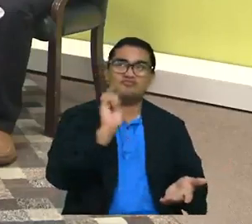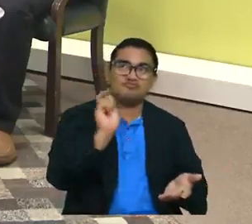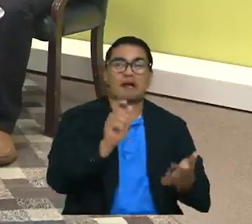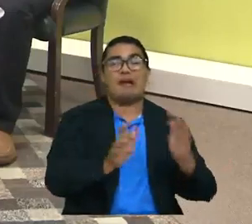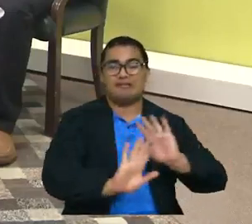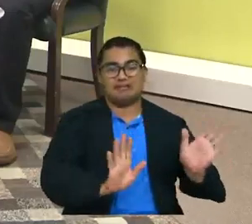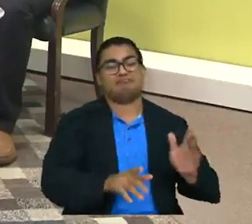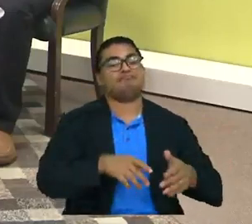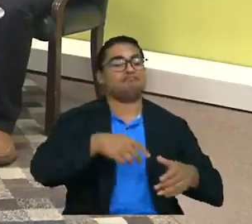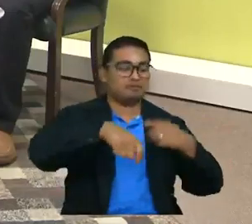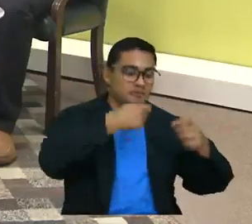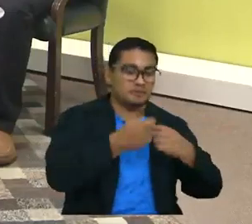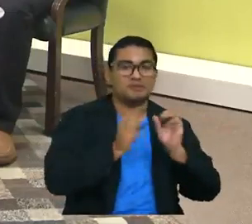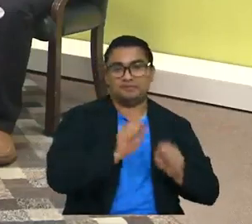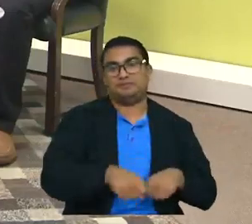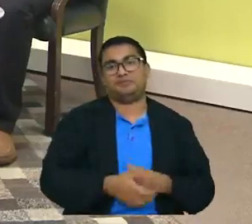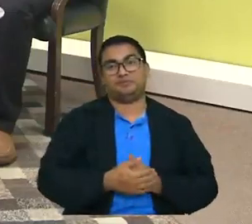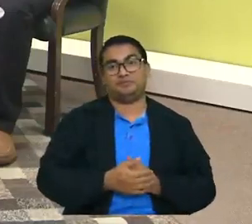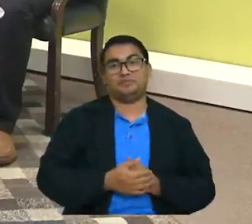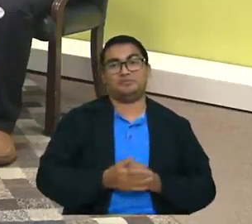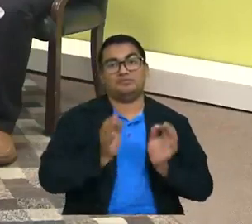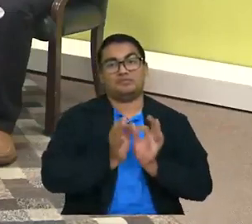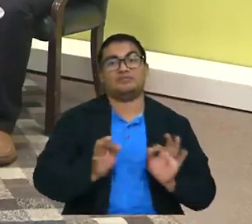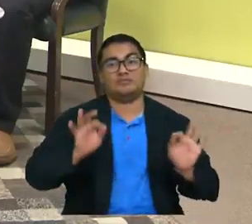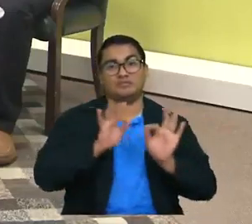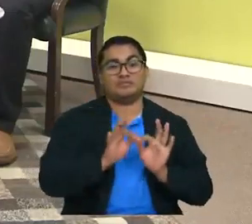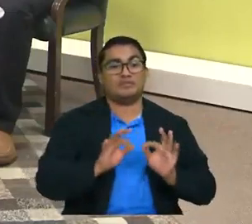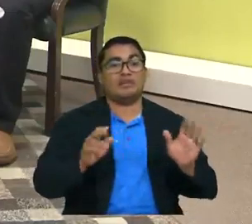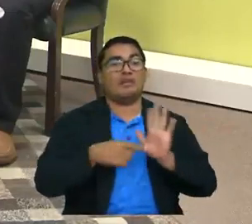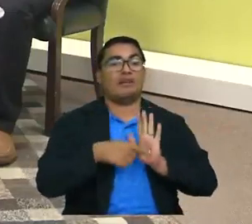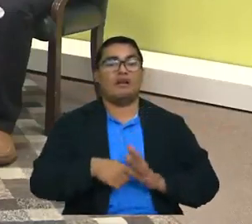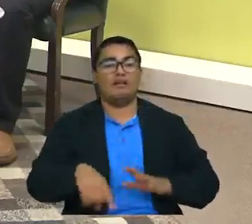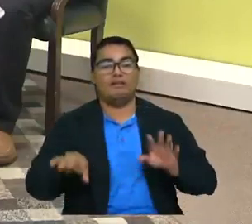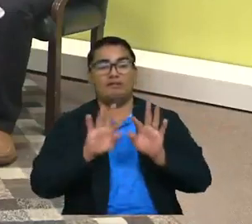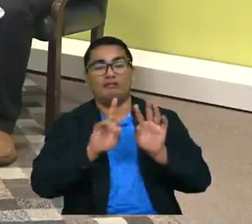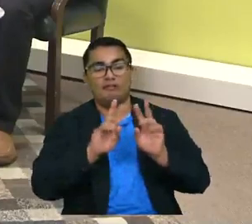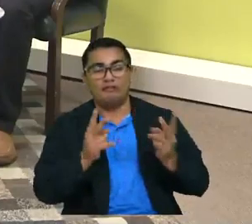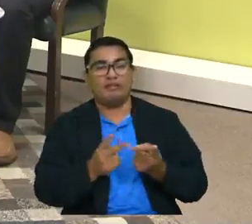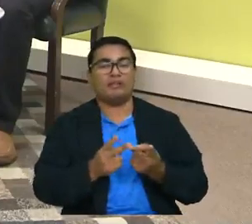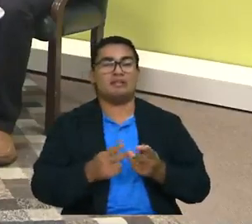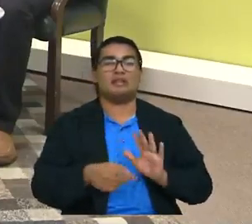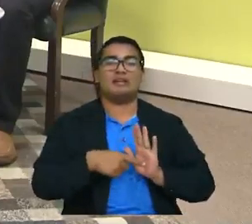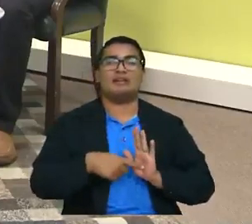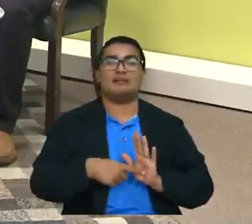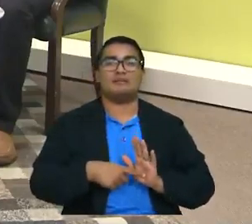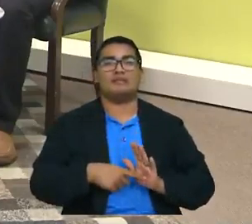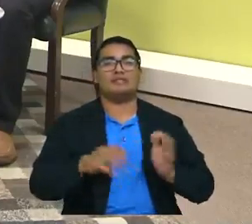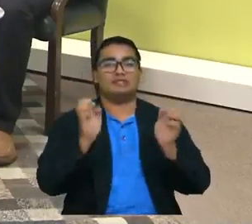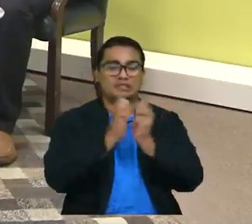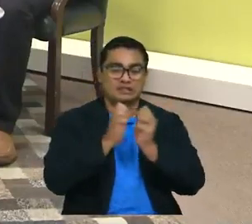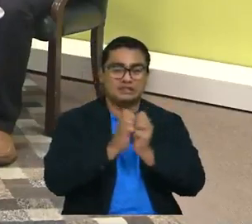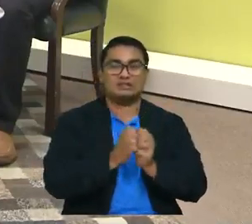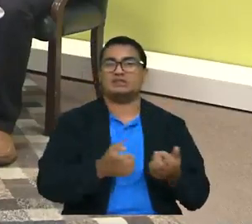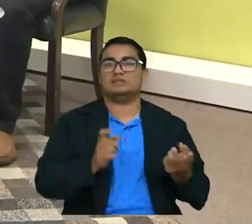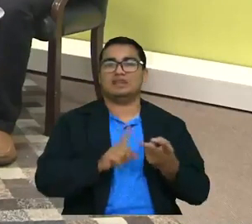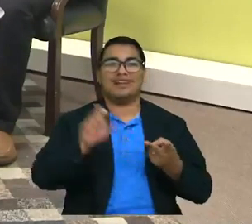ver con la alimentación, porque recordemos que ese alimento que estamos preparando pues va a nuestro cuerpo